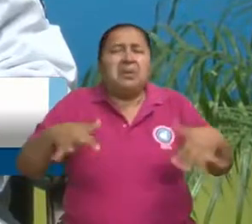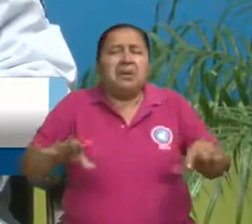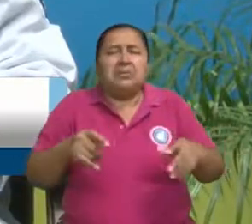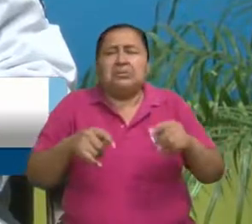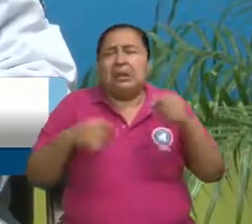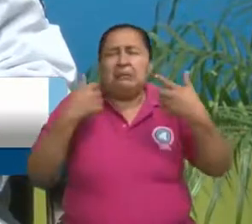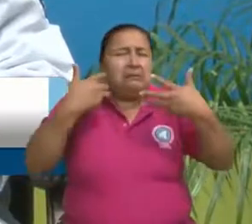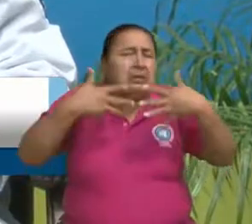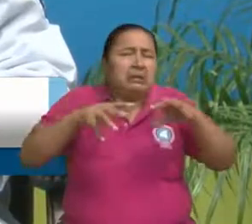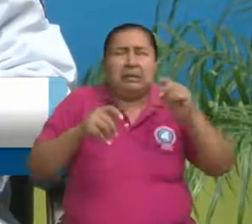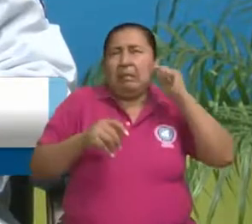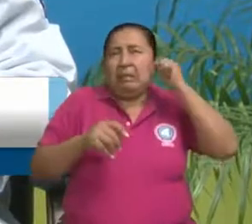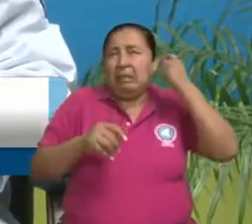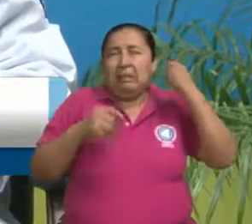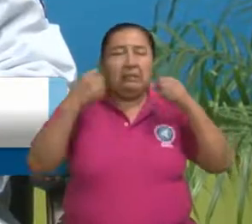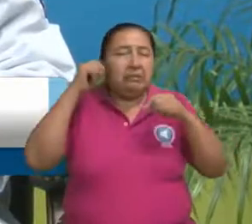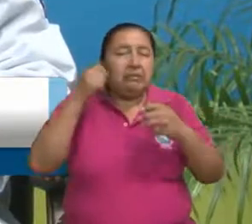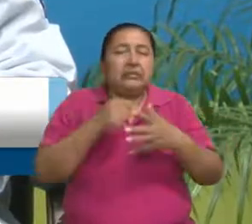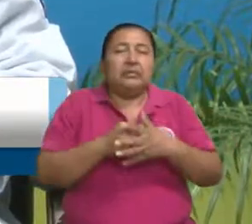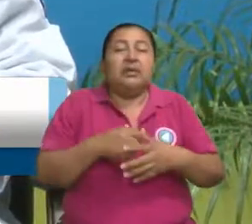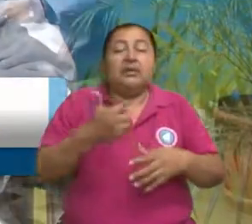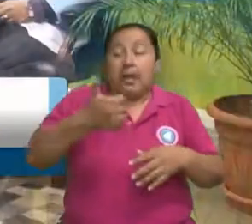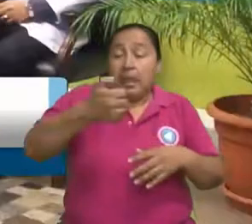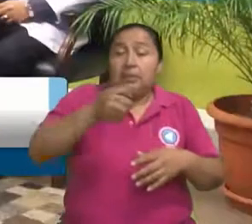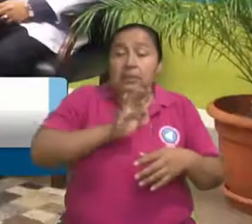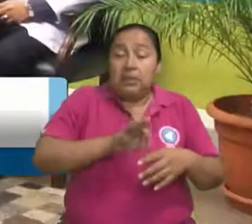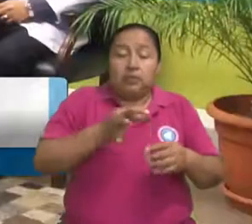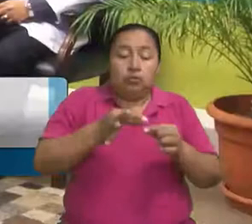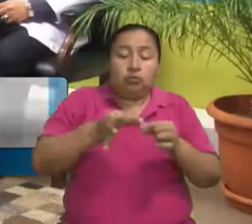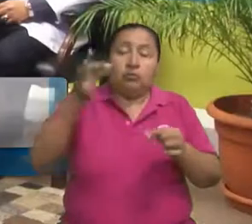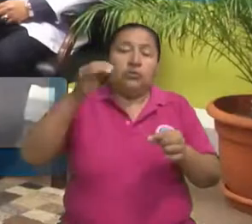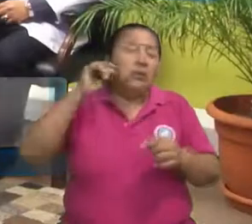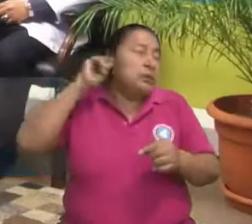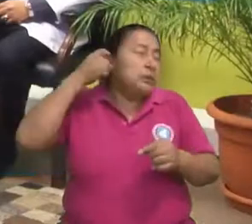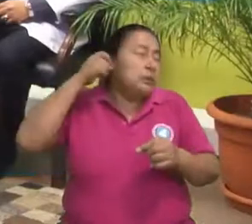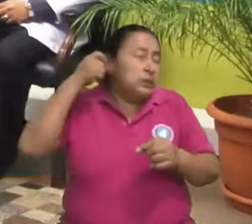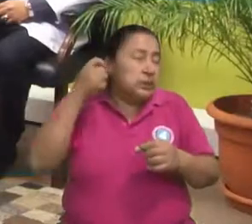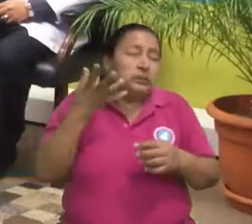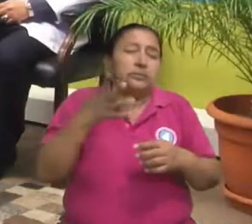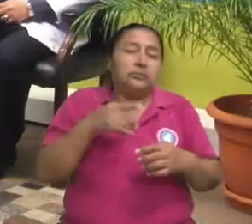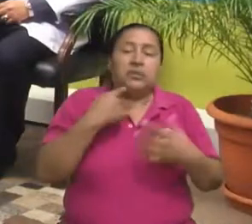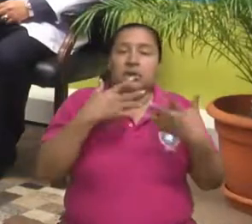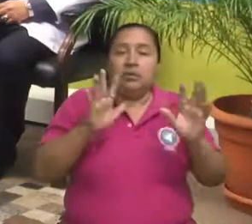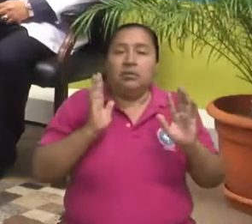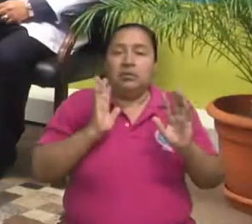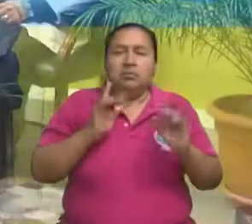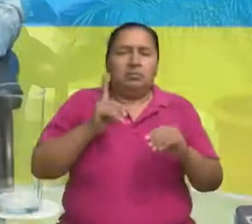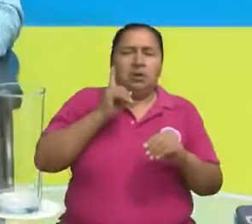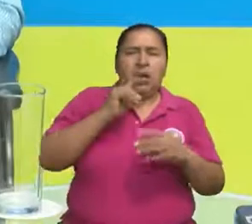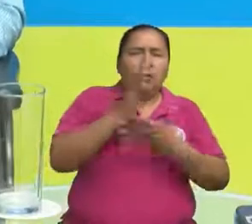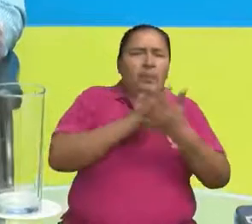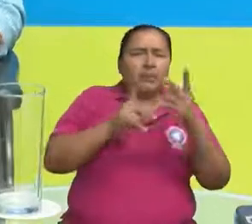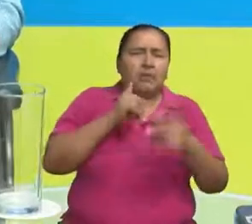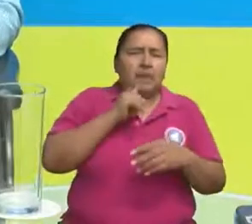rascan el oído. Con la cachuchera, los lapiceros también. Uno con siente agradable, ¿quién no lo ha hecho? No digamos que mentira,